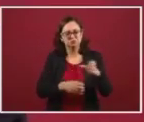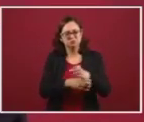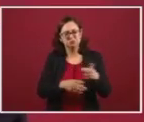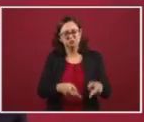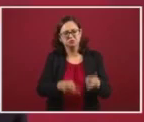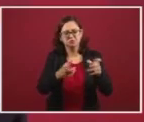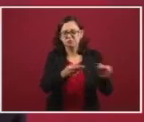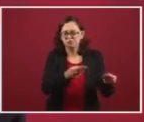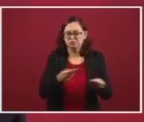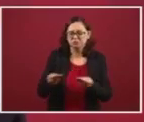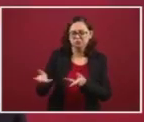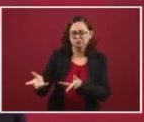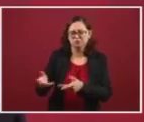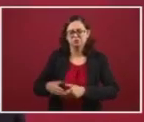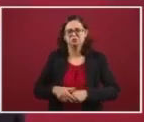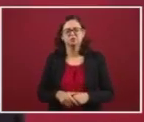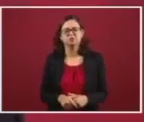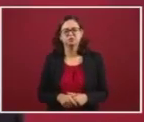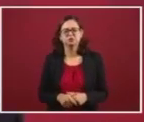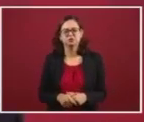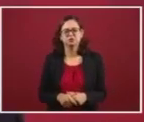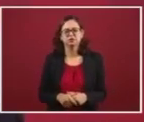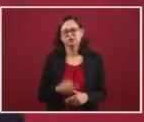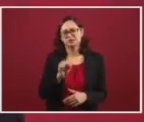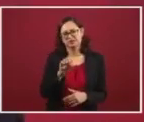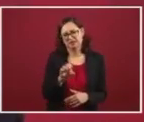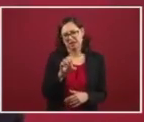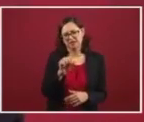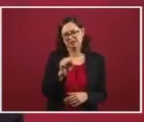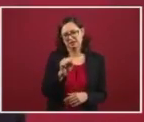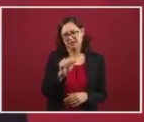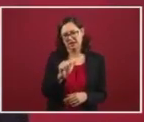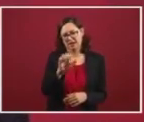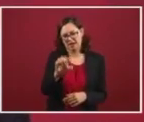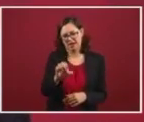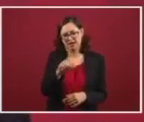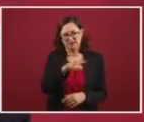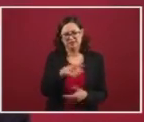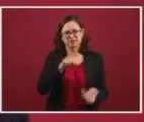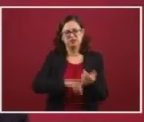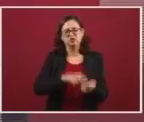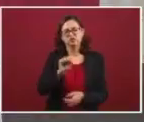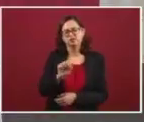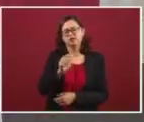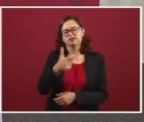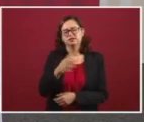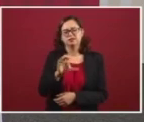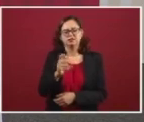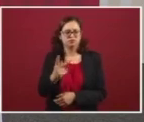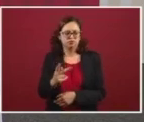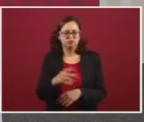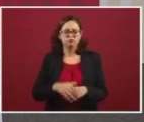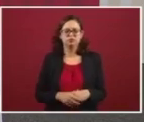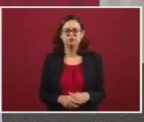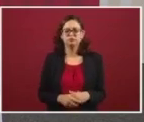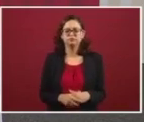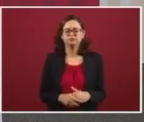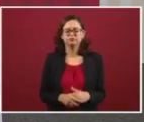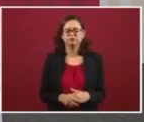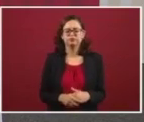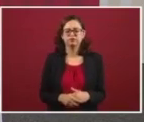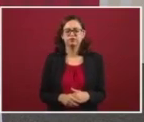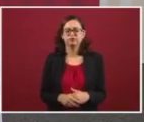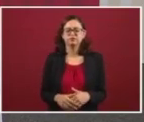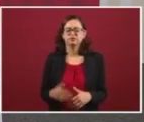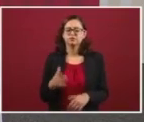y al mismo tiempo es director del SAE en Hacienda. Pero su